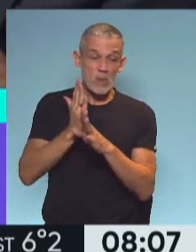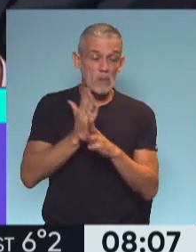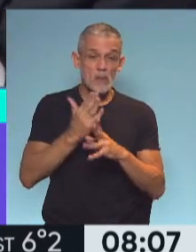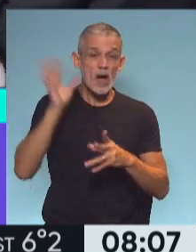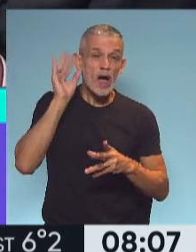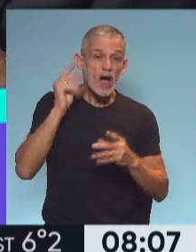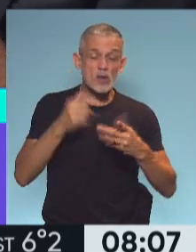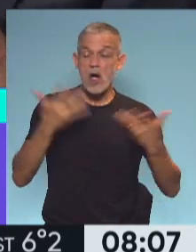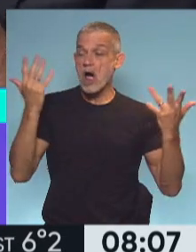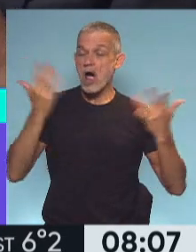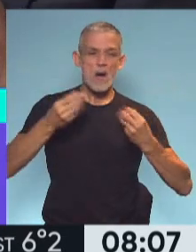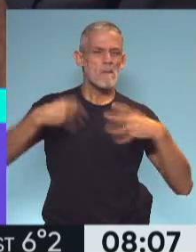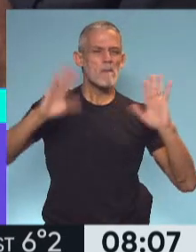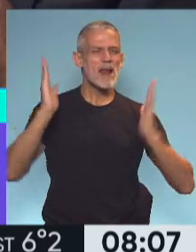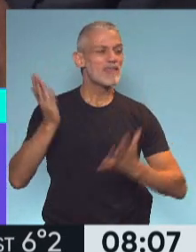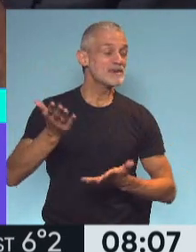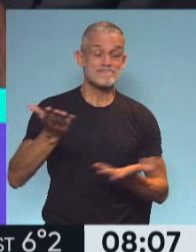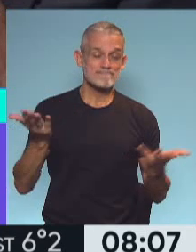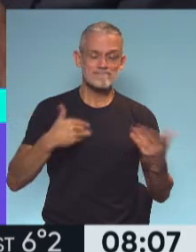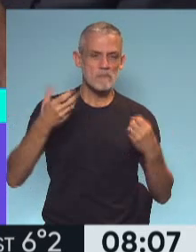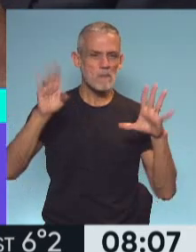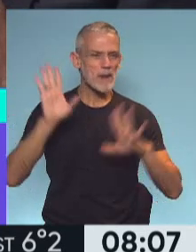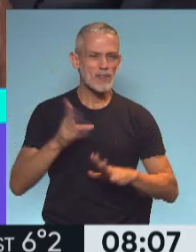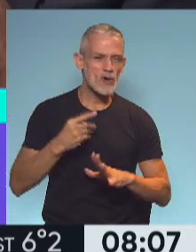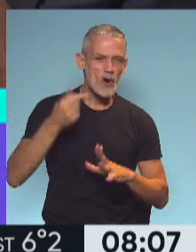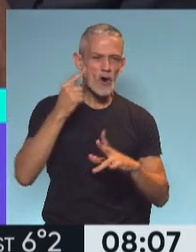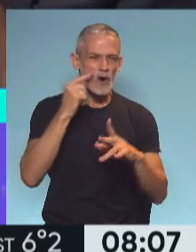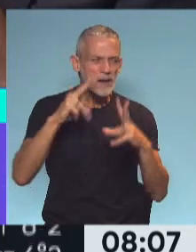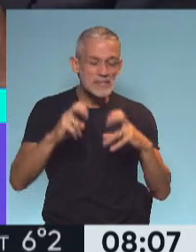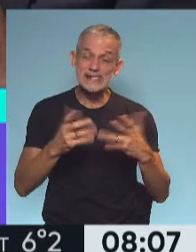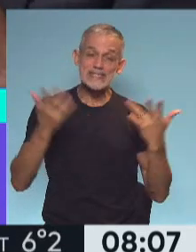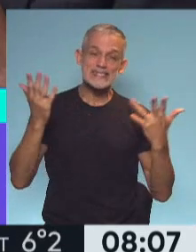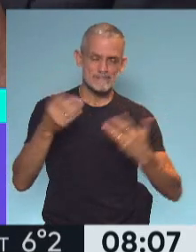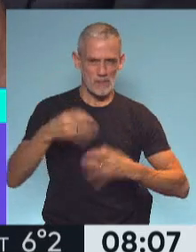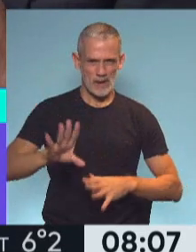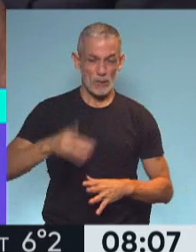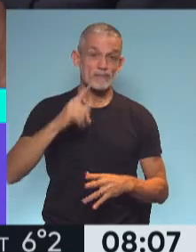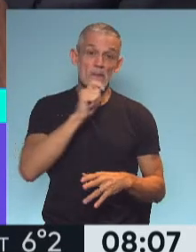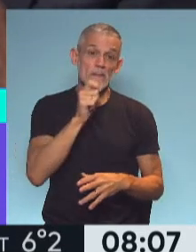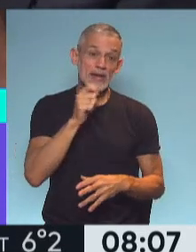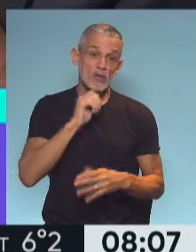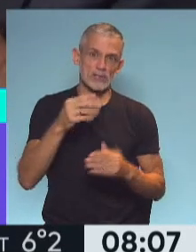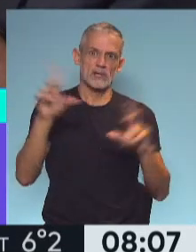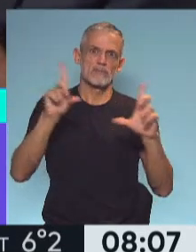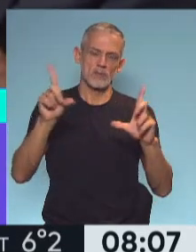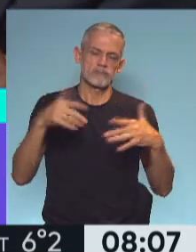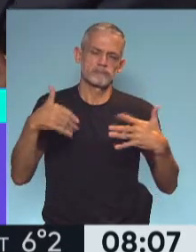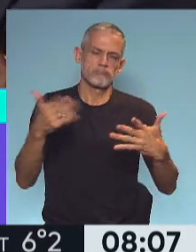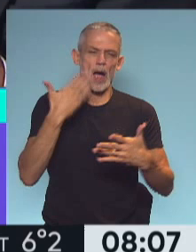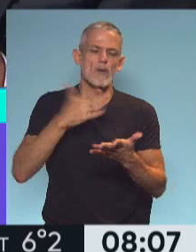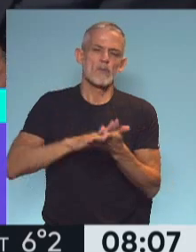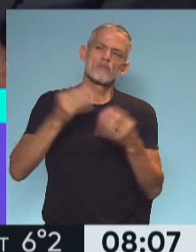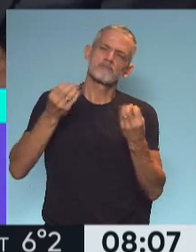no? Detrás de algunos árboles ahí en el Rosedal, aquí en Capital, periodistas de estos medios que tan bien hablaban del